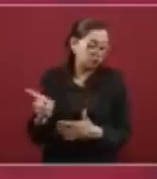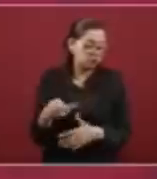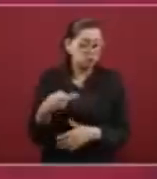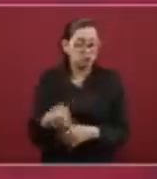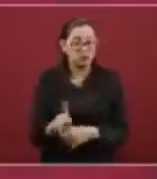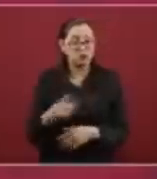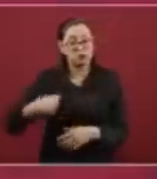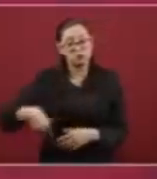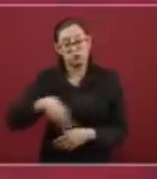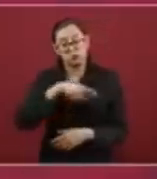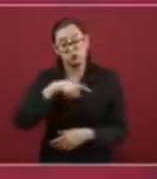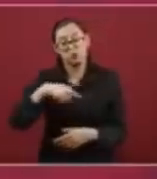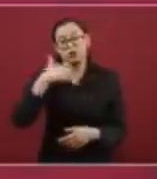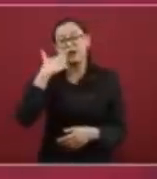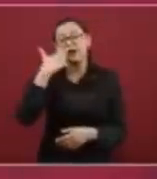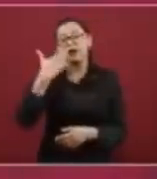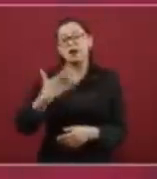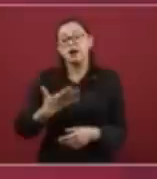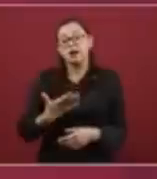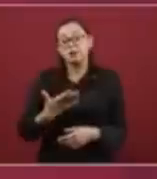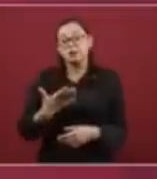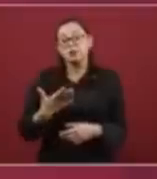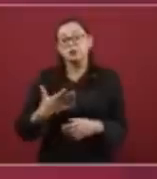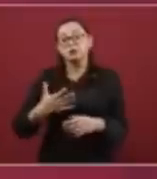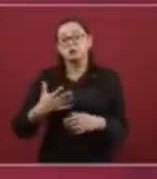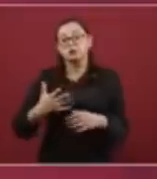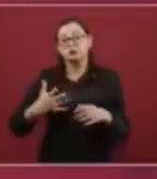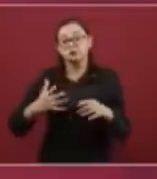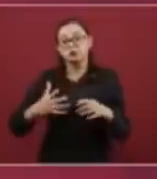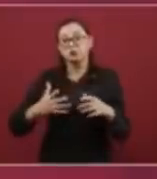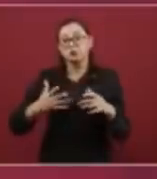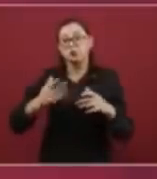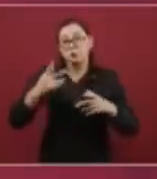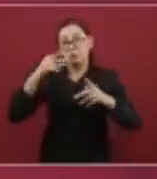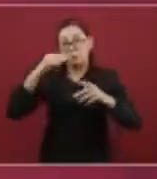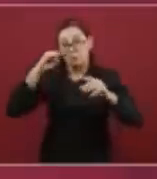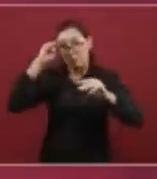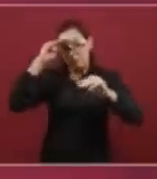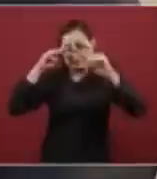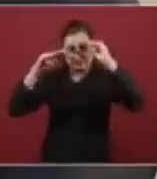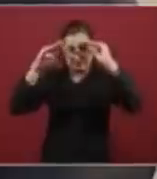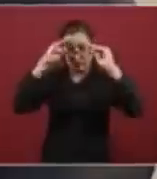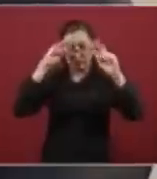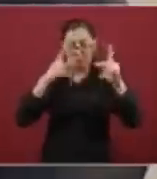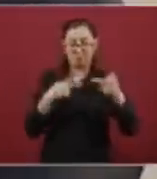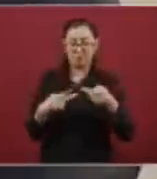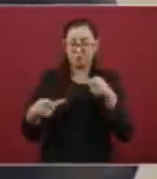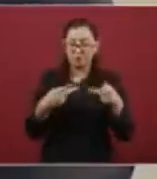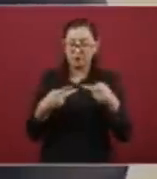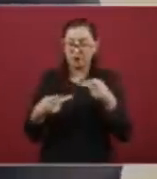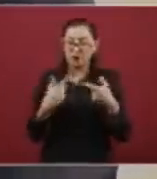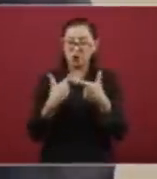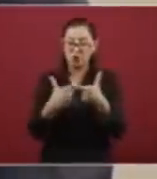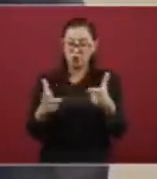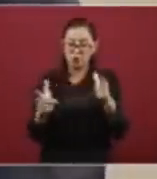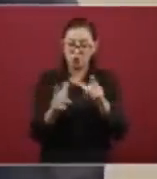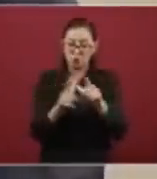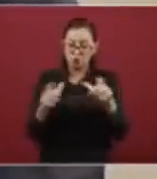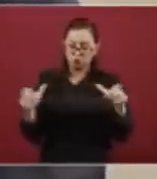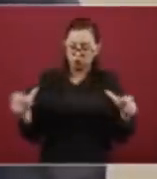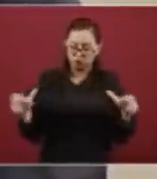puede integrar un grupo conjunto para hacer una